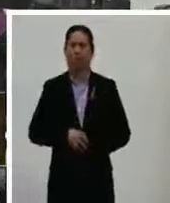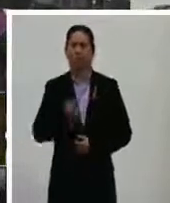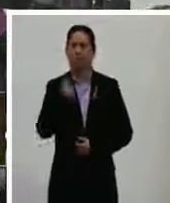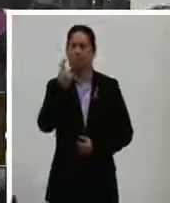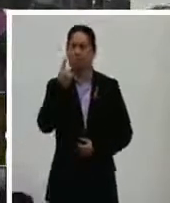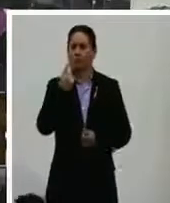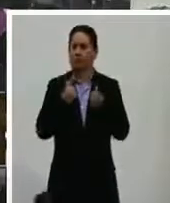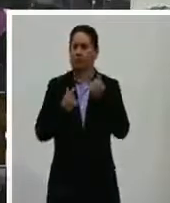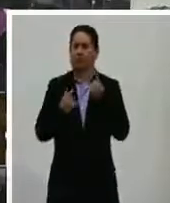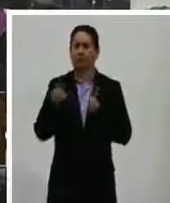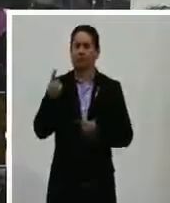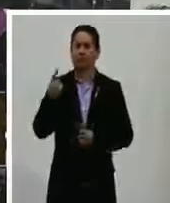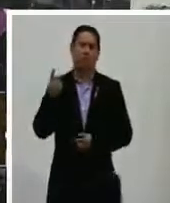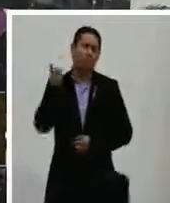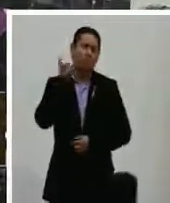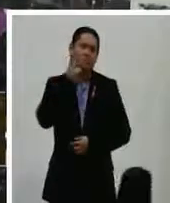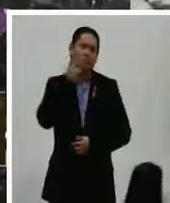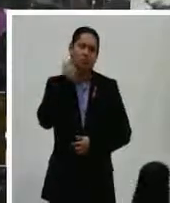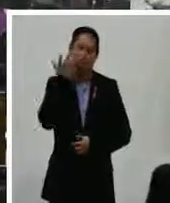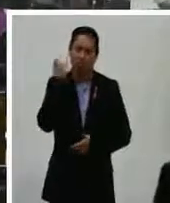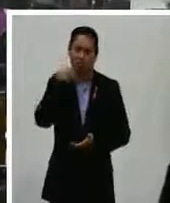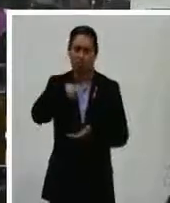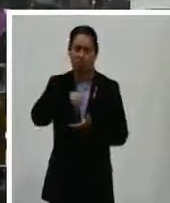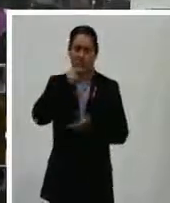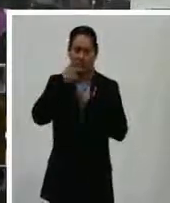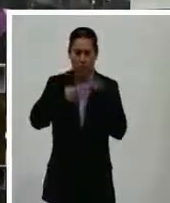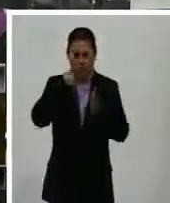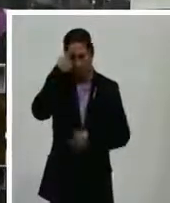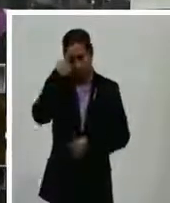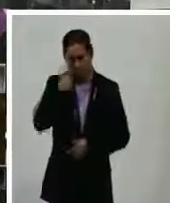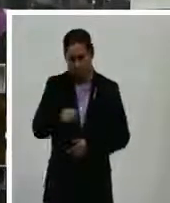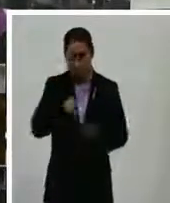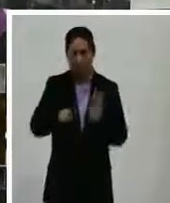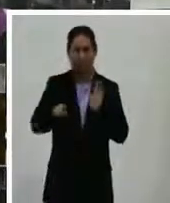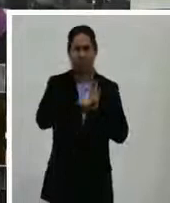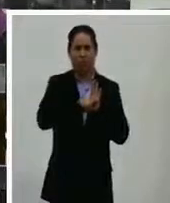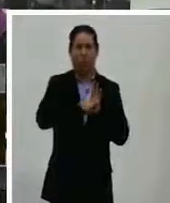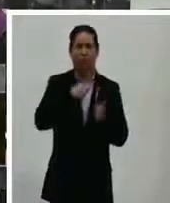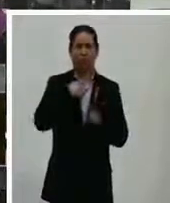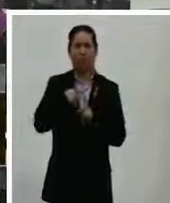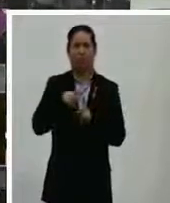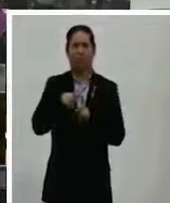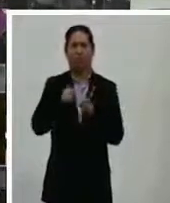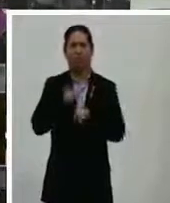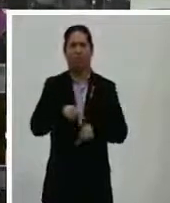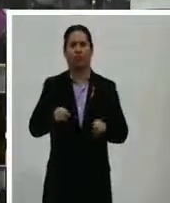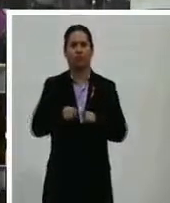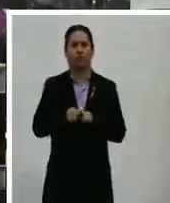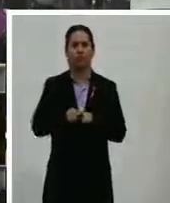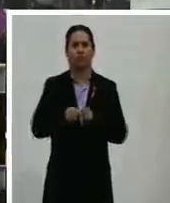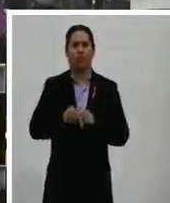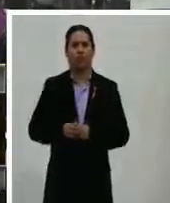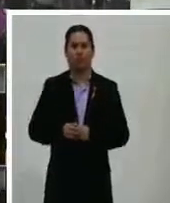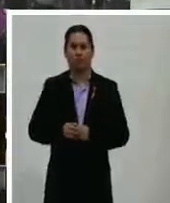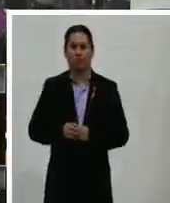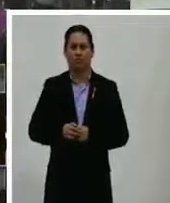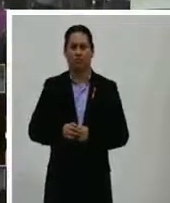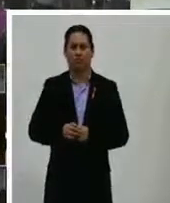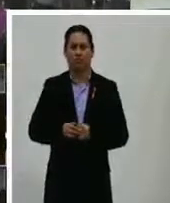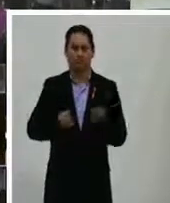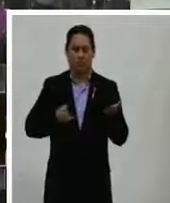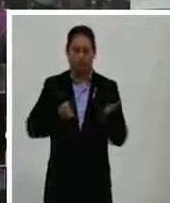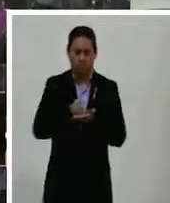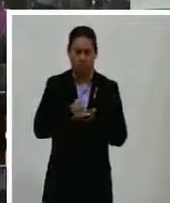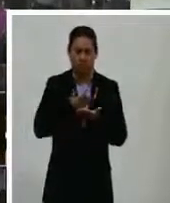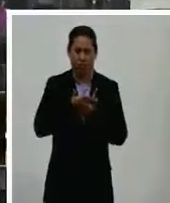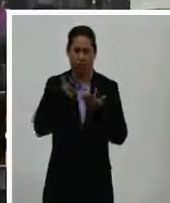alguna o algunos de los legisladores desea hacer uso de la palabra para argumentar en contra oa favor del mismo sírvase